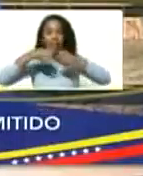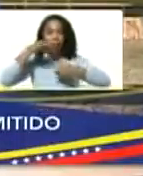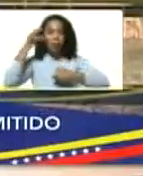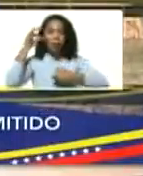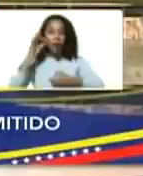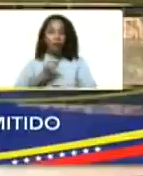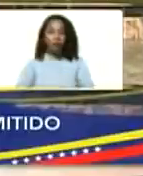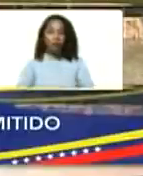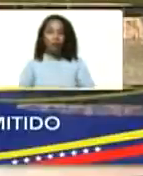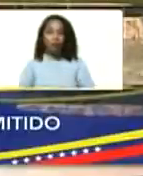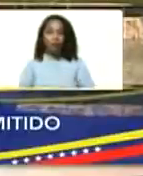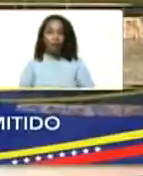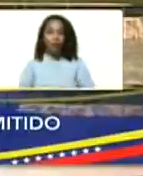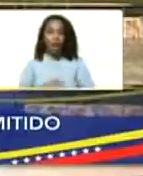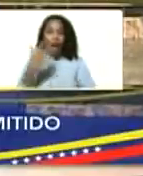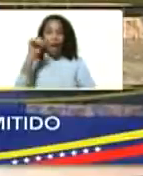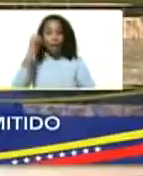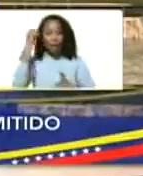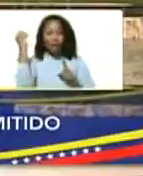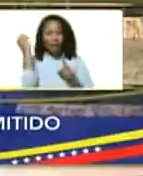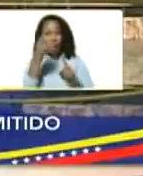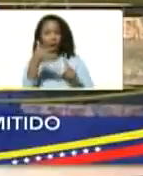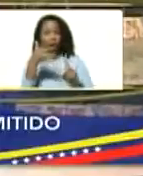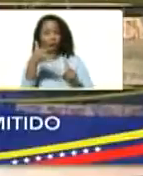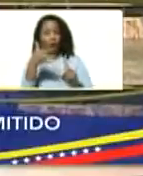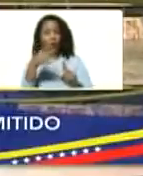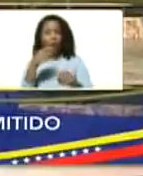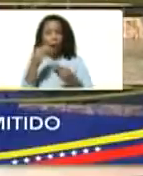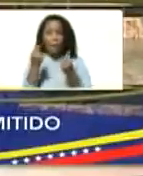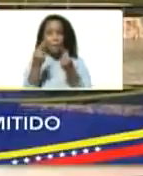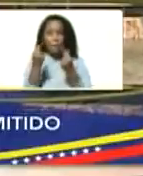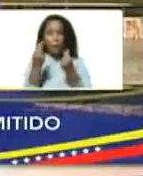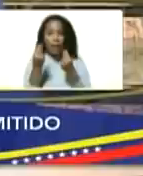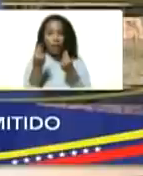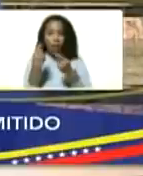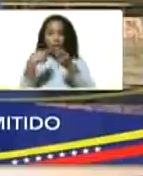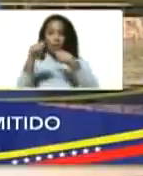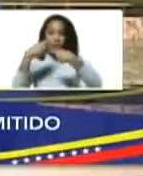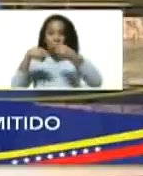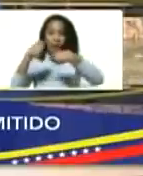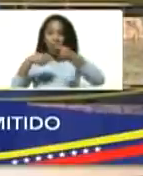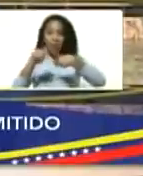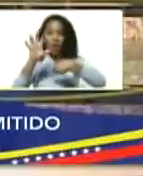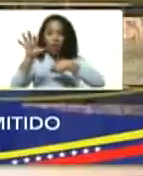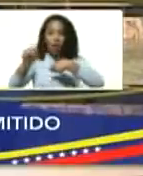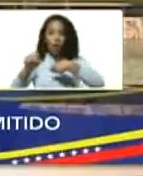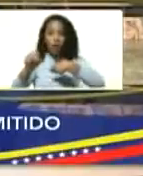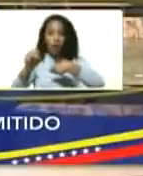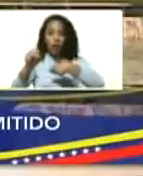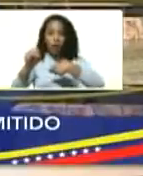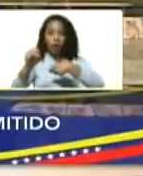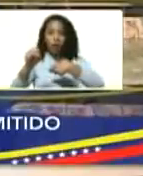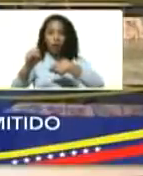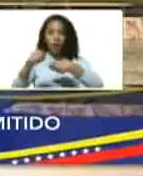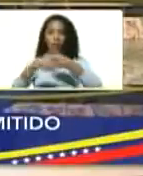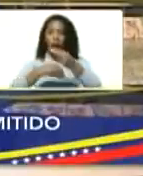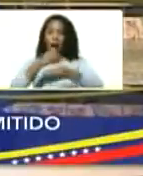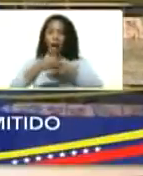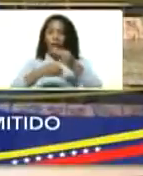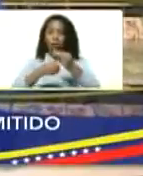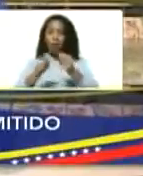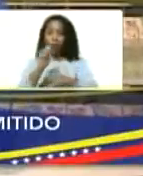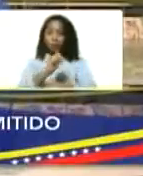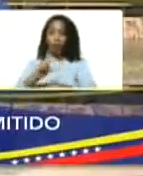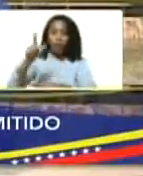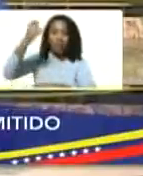ha impactado el precio con que se vende compra la transacción ha generado inflación